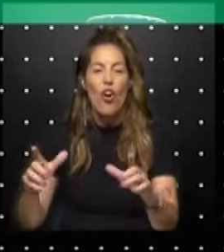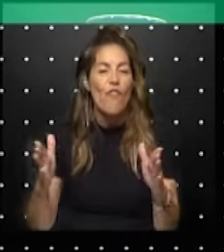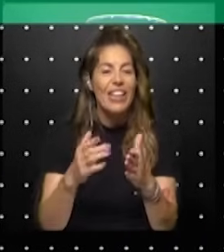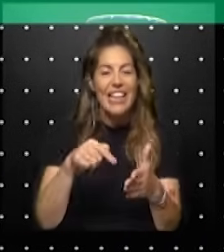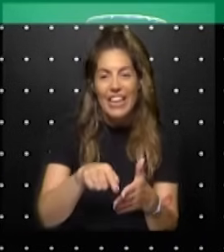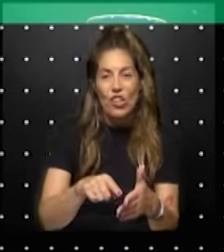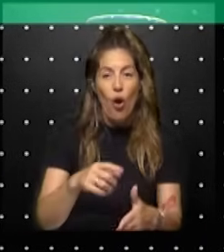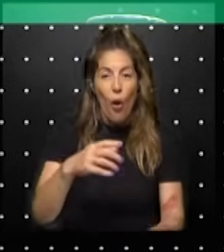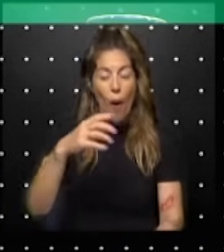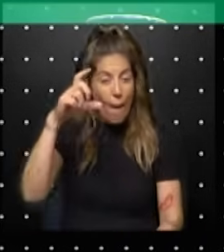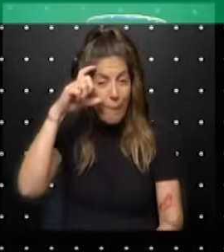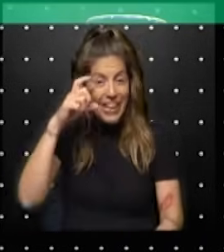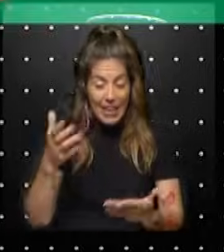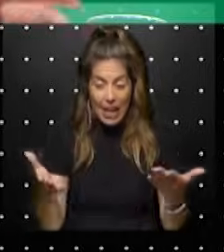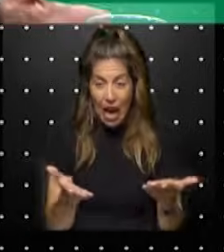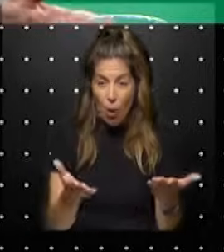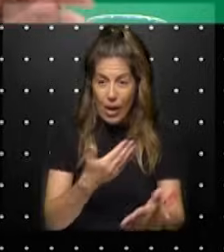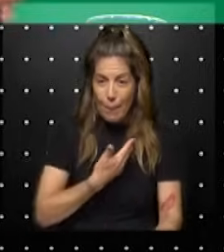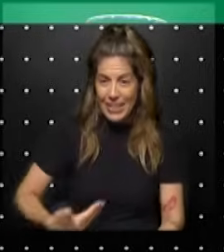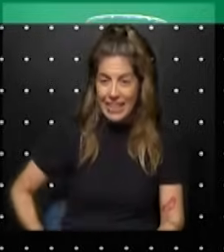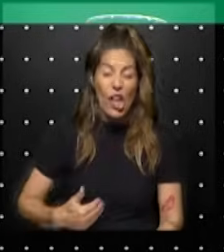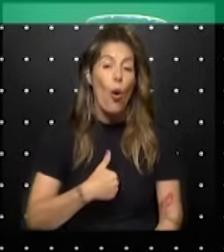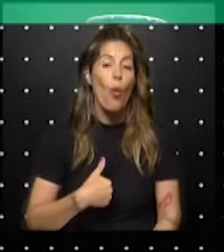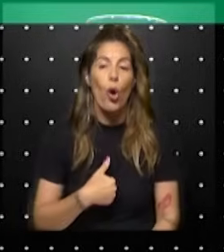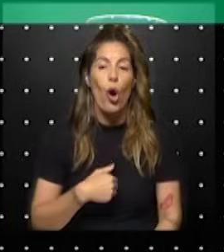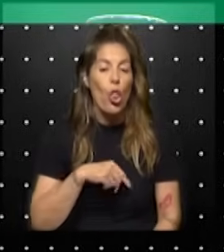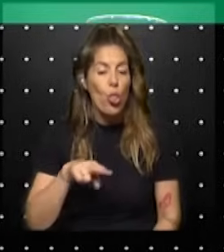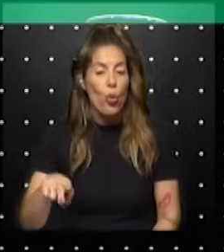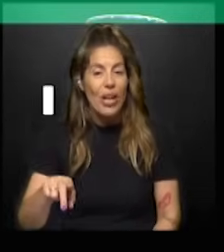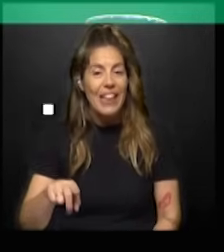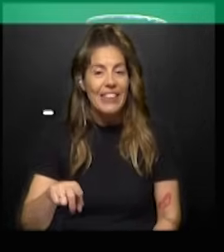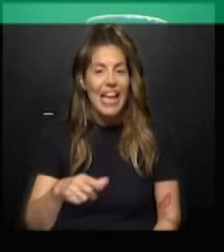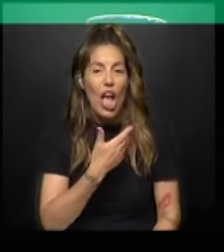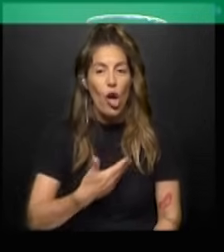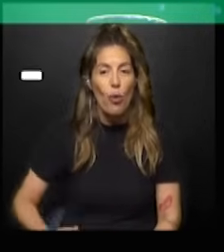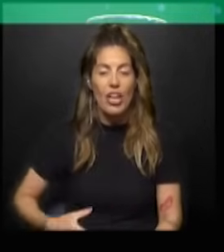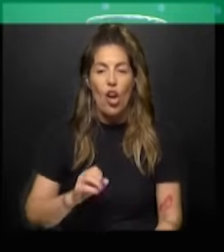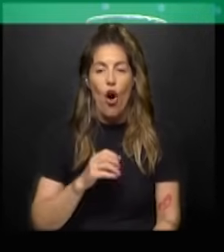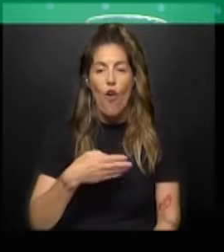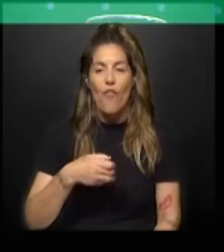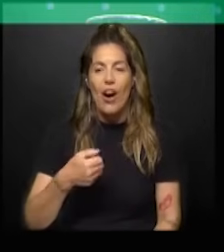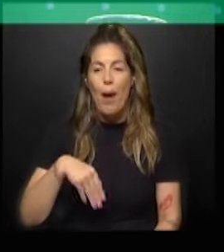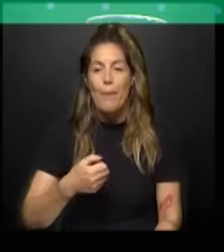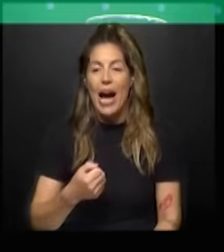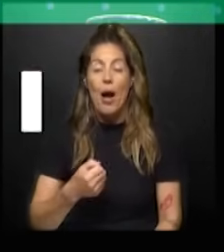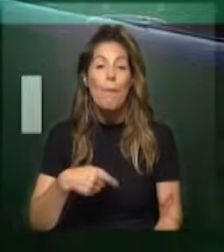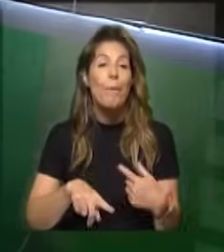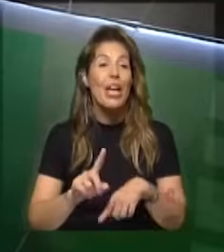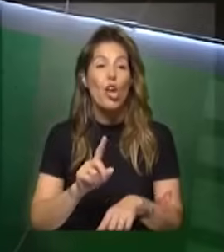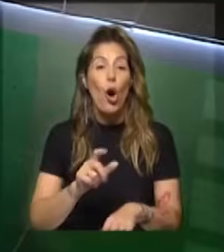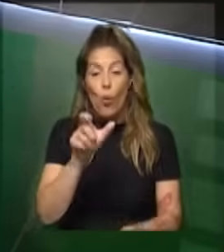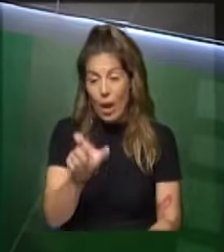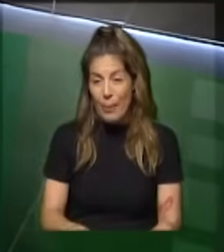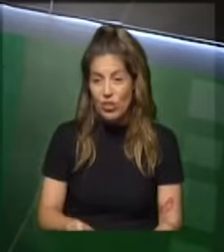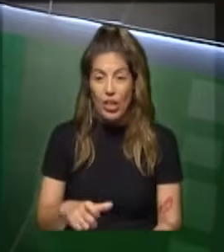bueno, Biden es el presidente actual, tuvo un rol también durante el gobierno de Obama, pero ya es un hombre con una edad y algunos episodios